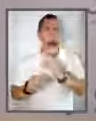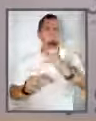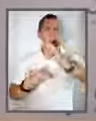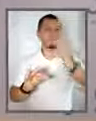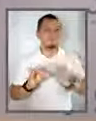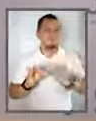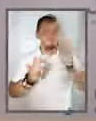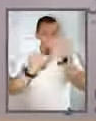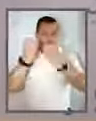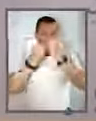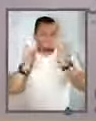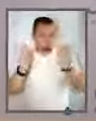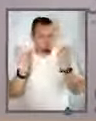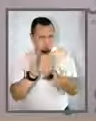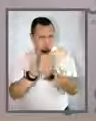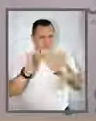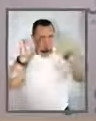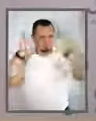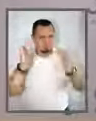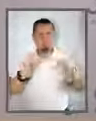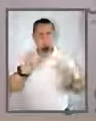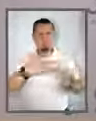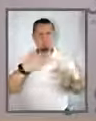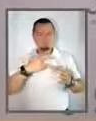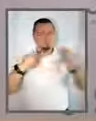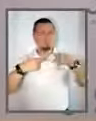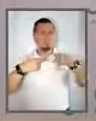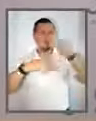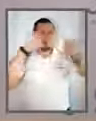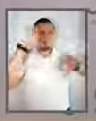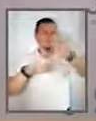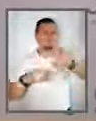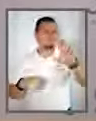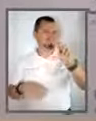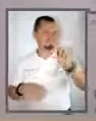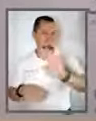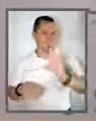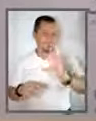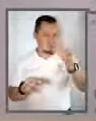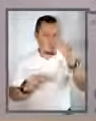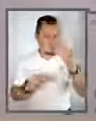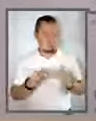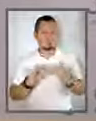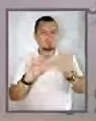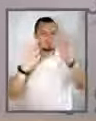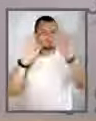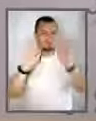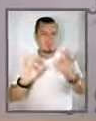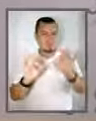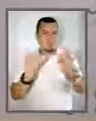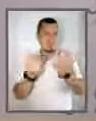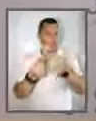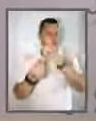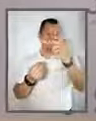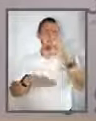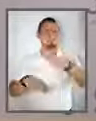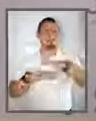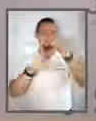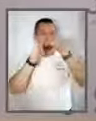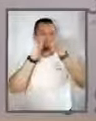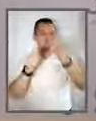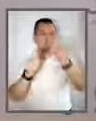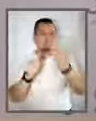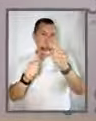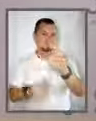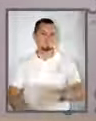perfectamente validadas, que tienen una sensibilidad y una especificidad muy aceptable, incluso en algunos casos mayor que la